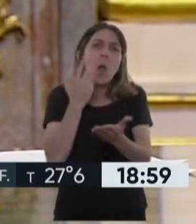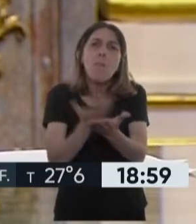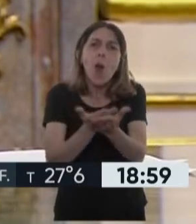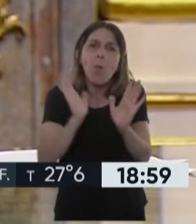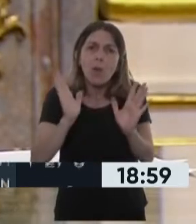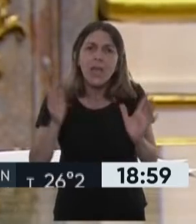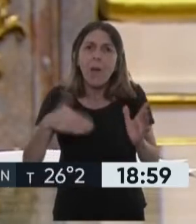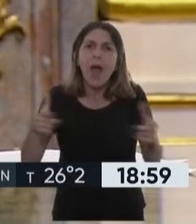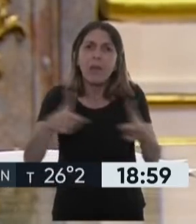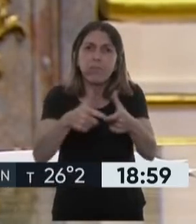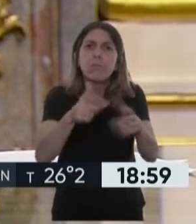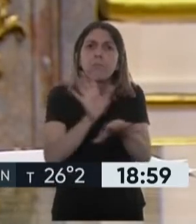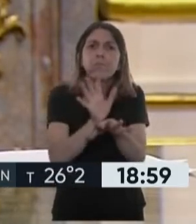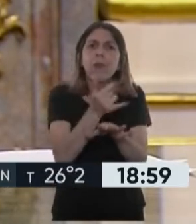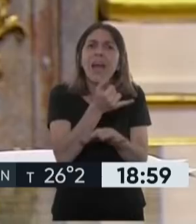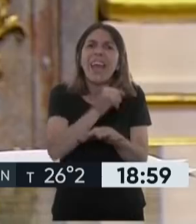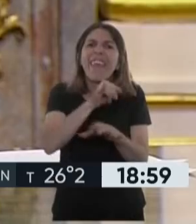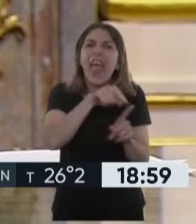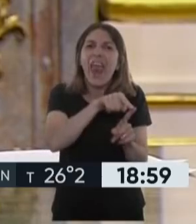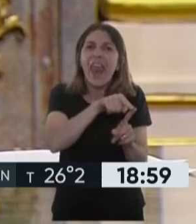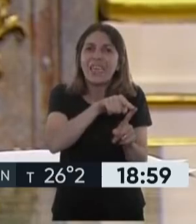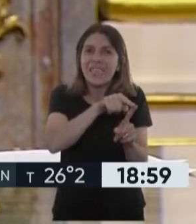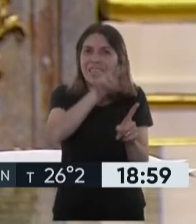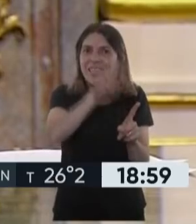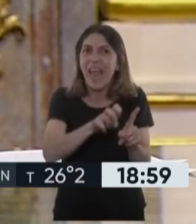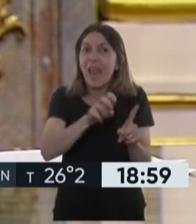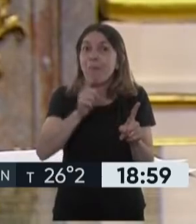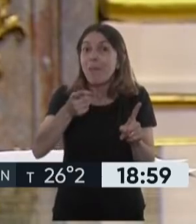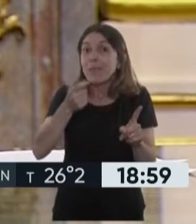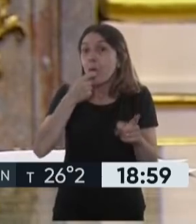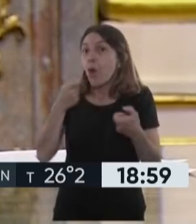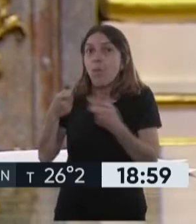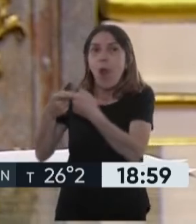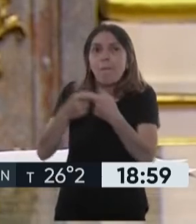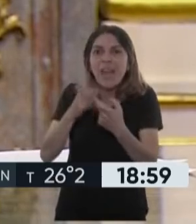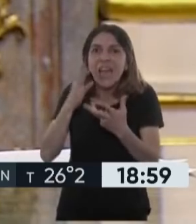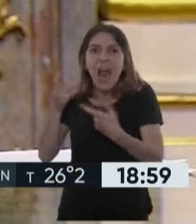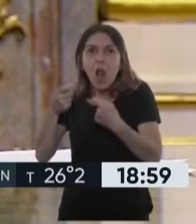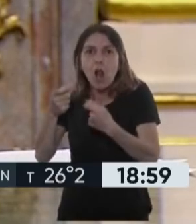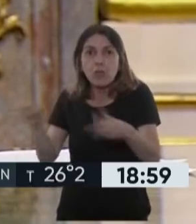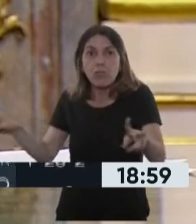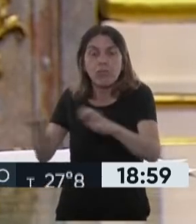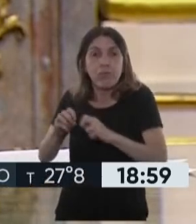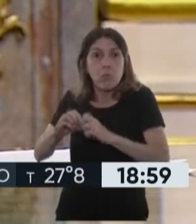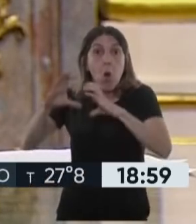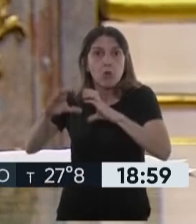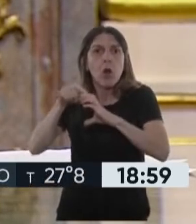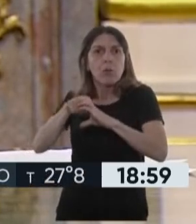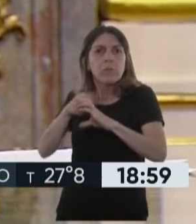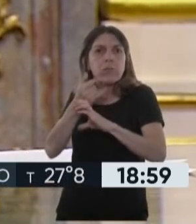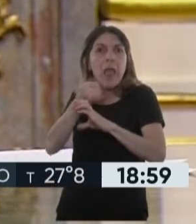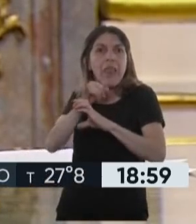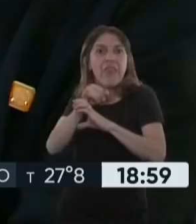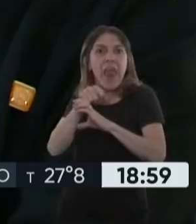una alícuota sobre este componente de la renta que es inesperado, que se